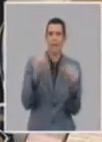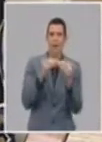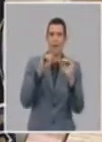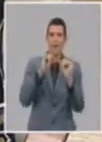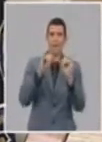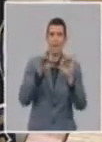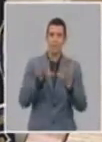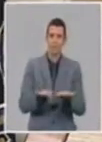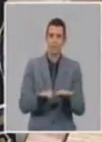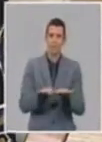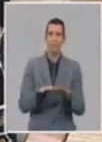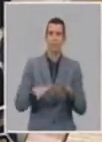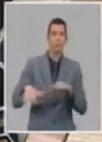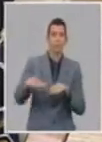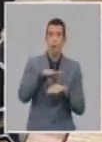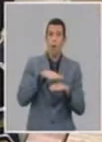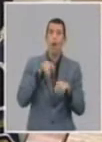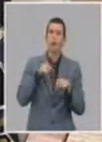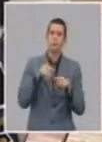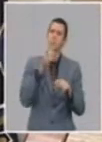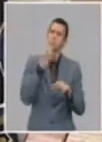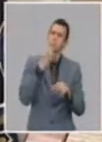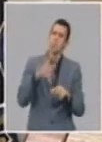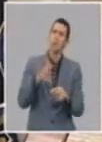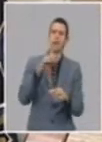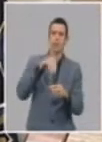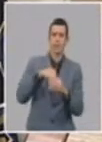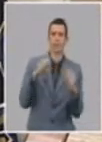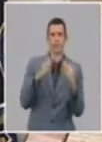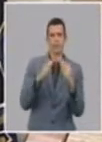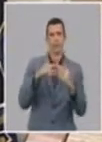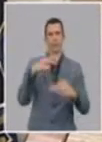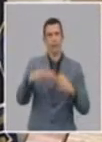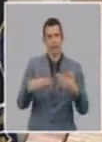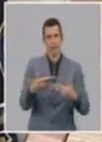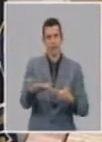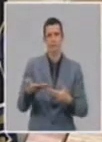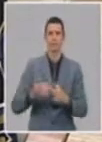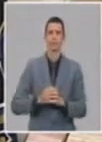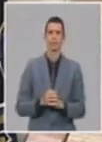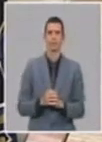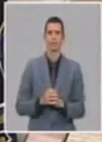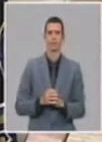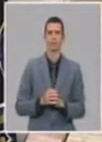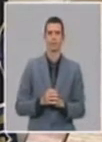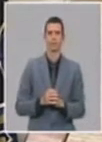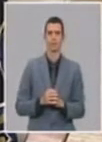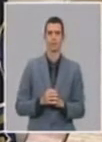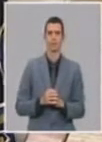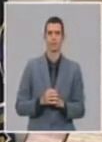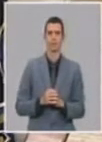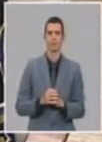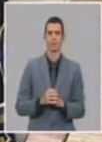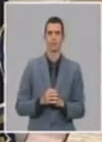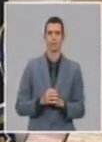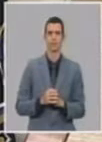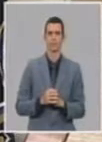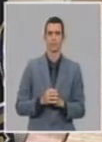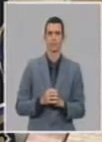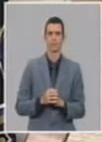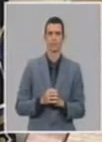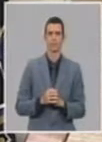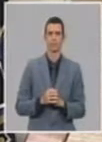los trabajos de la arquitectura, todo ese trabajo de proyectos se está trabajando con esta modalidad. Se han incrementado otras profesiones